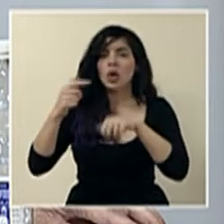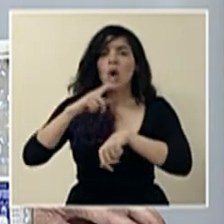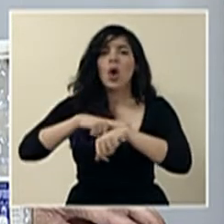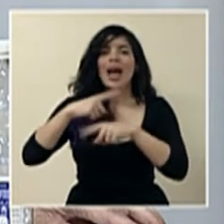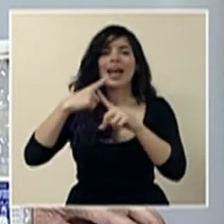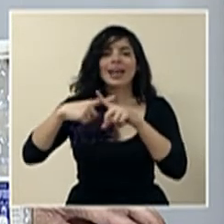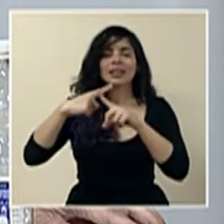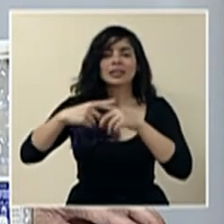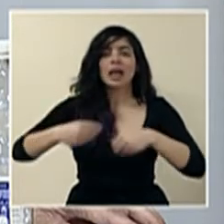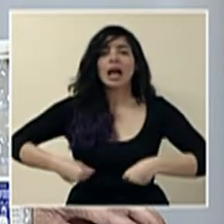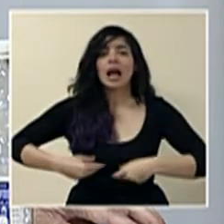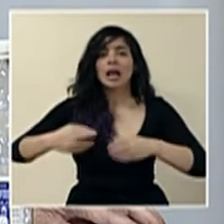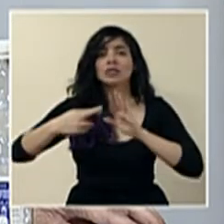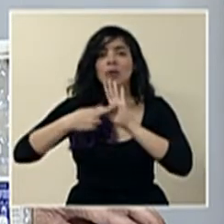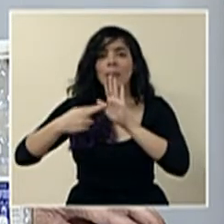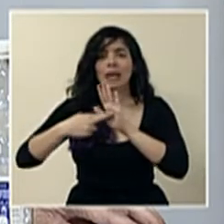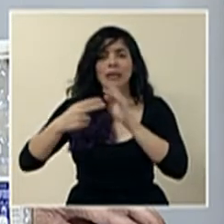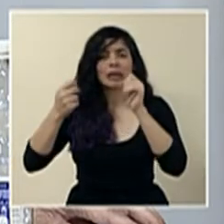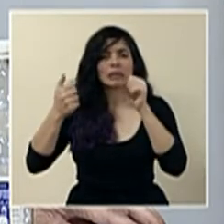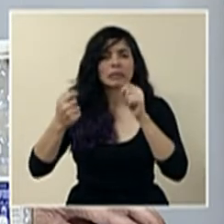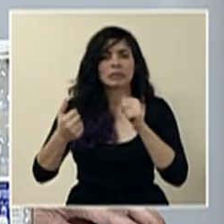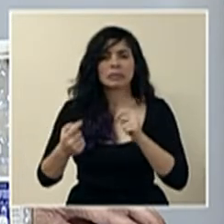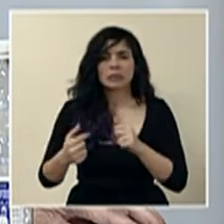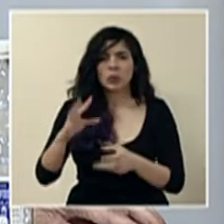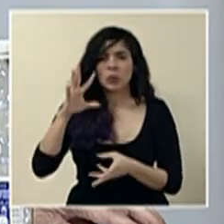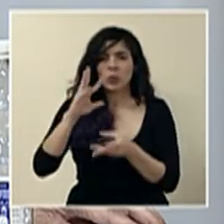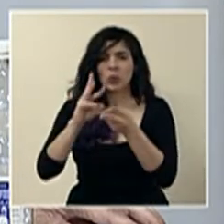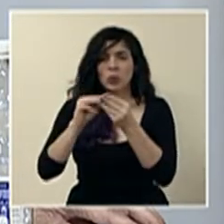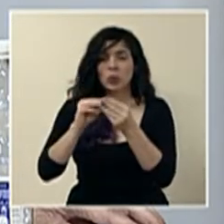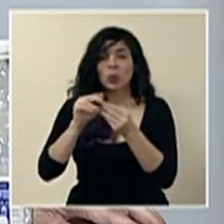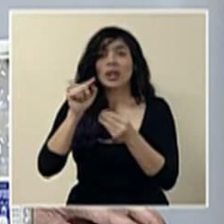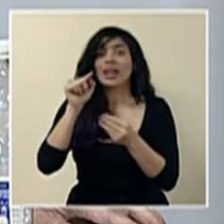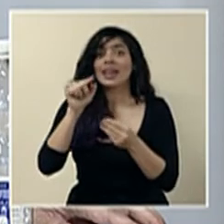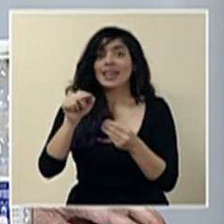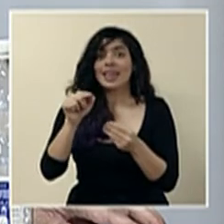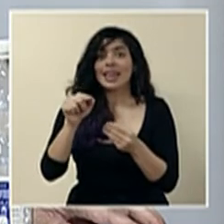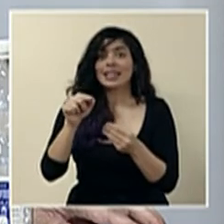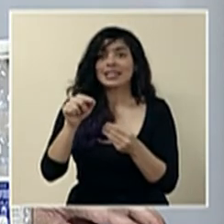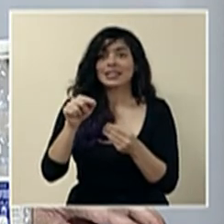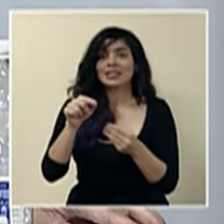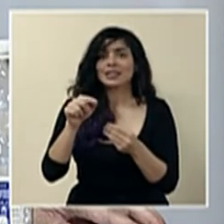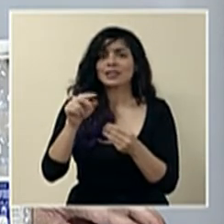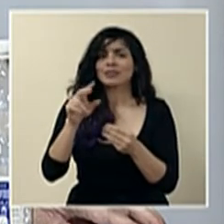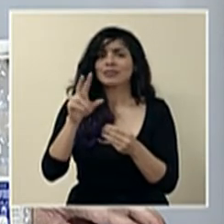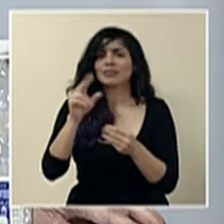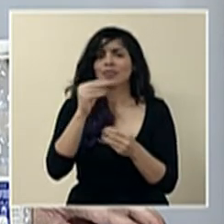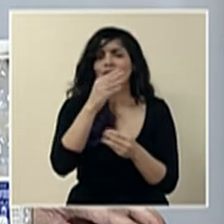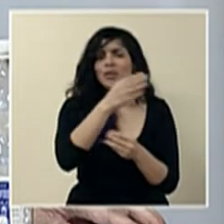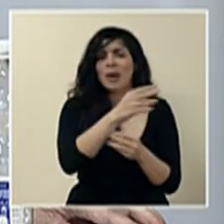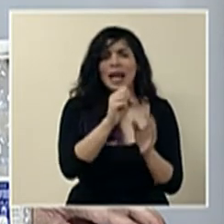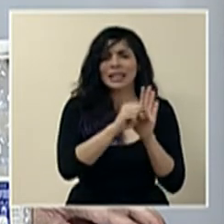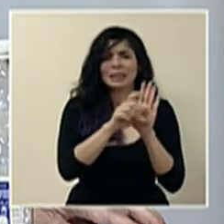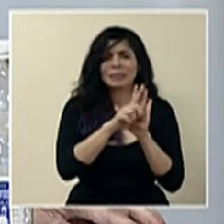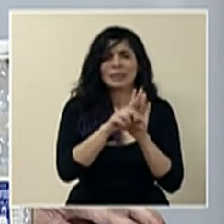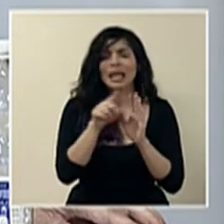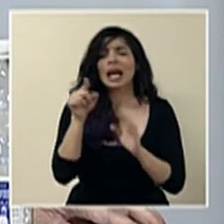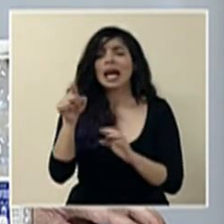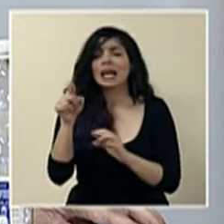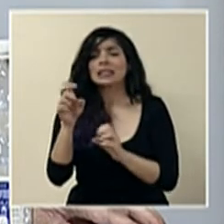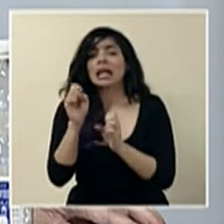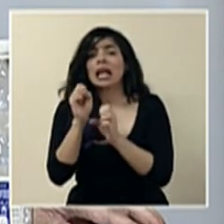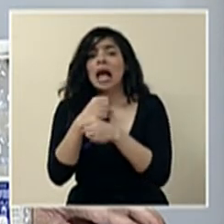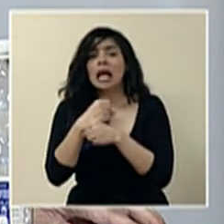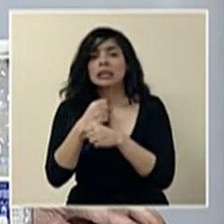extras, gastos de representación, etcétera. Y a eso ni siquiera vamos a ir a la Asamblea Legislativa. Lo estamos haciendo